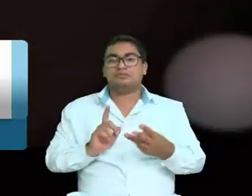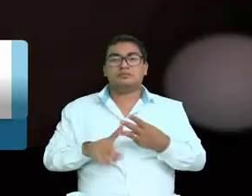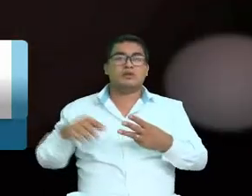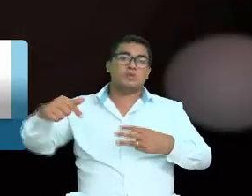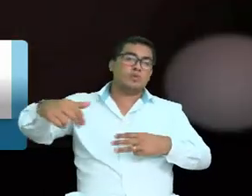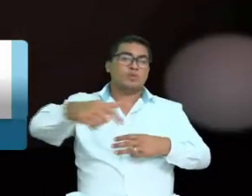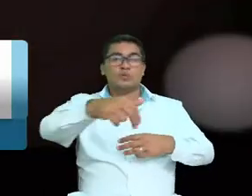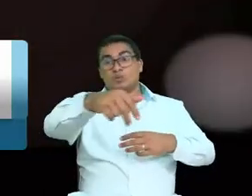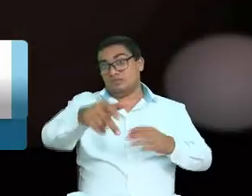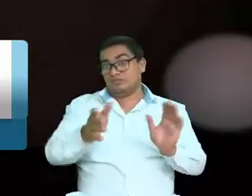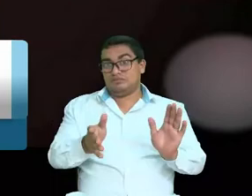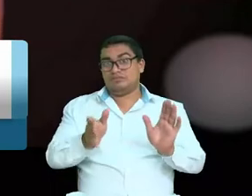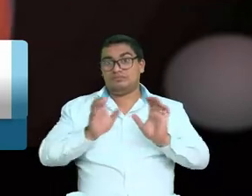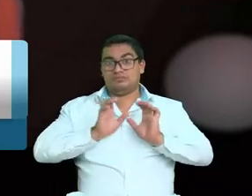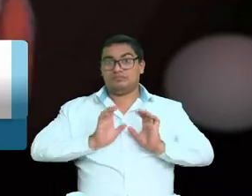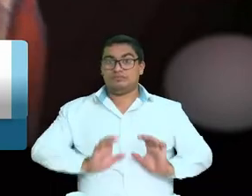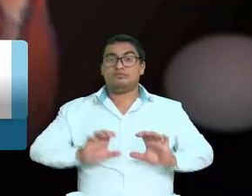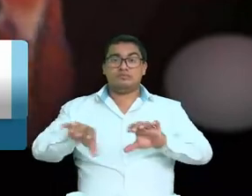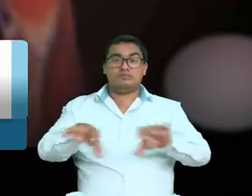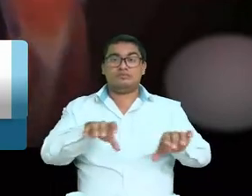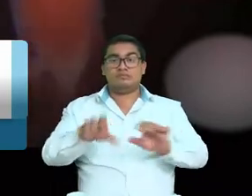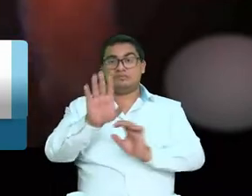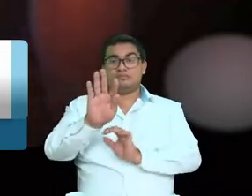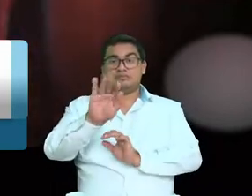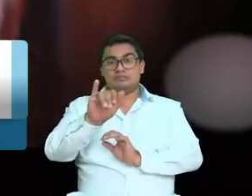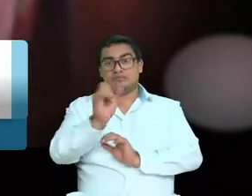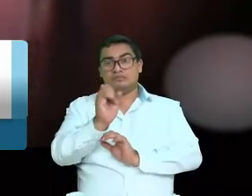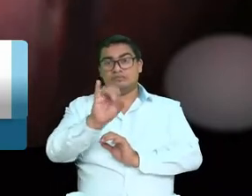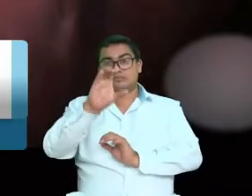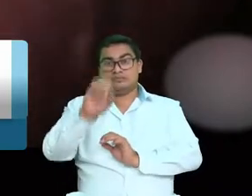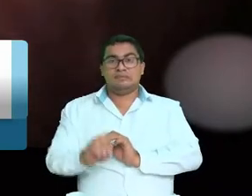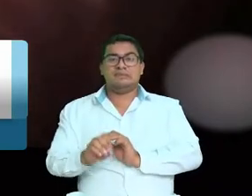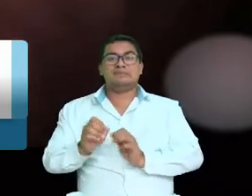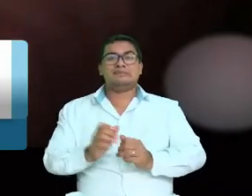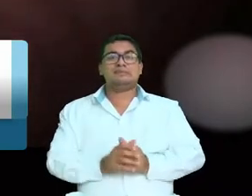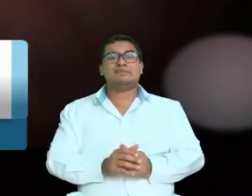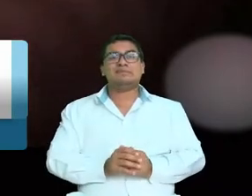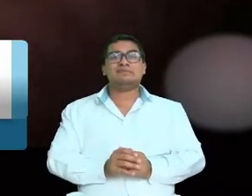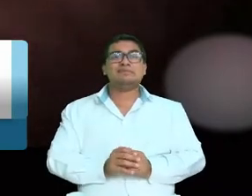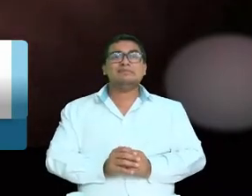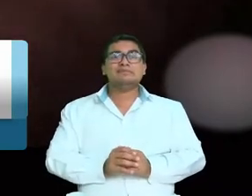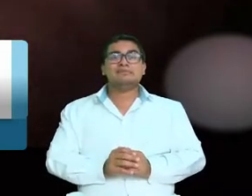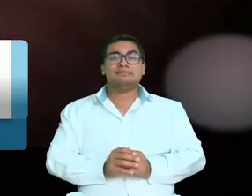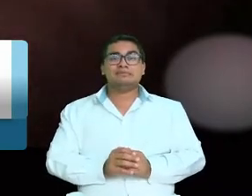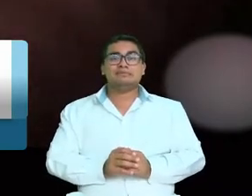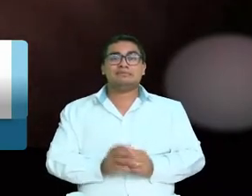esa es actividad física. Ojo, televidente, para los que nos están viendo, para que